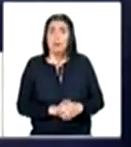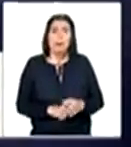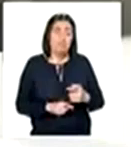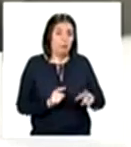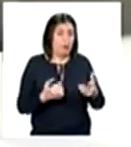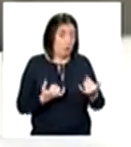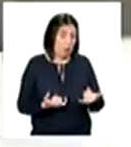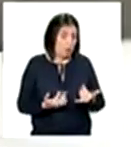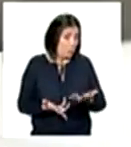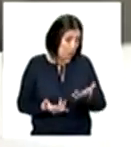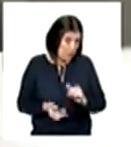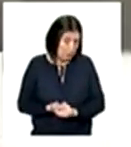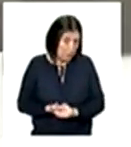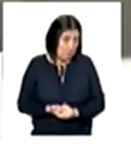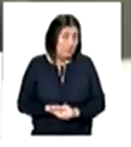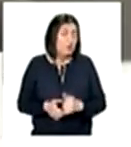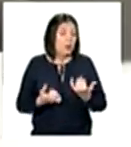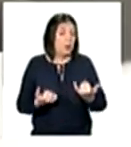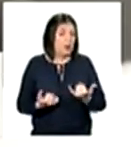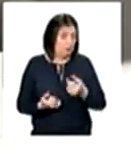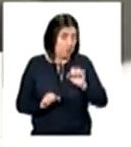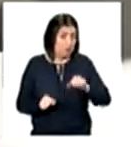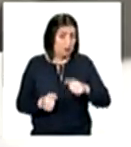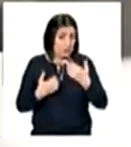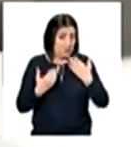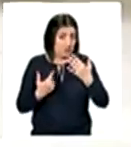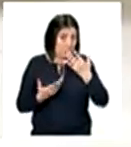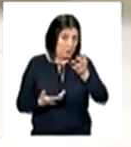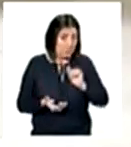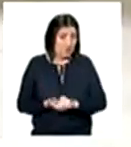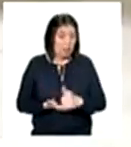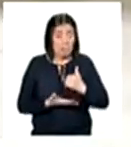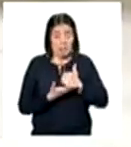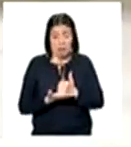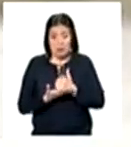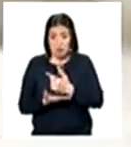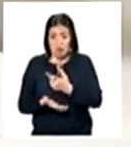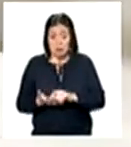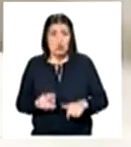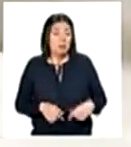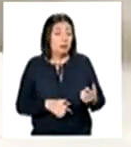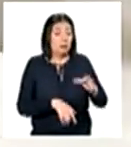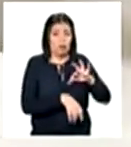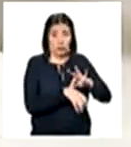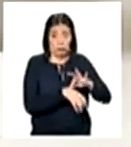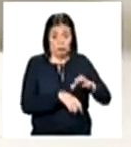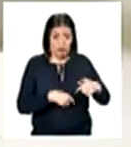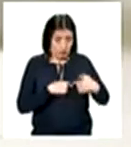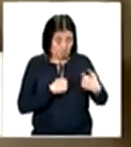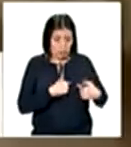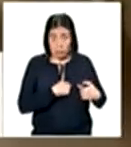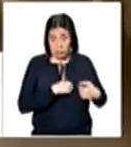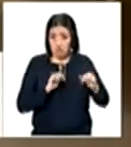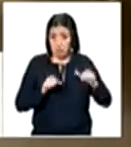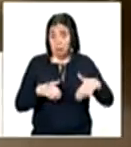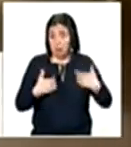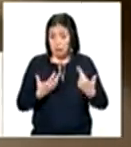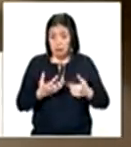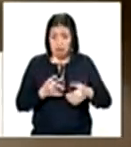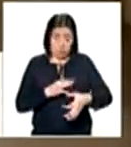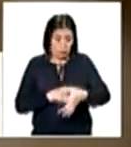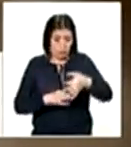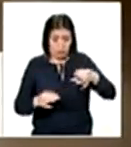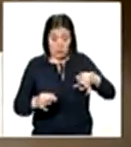Pero en este momento, y gracias a, también a la colaboración de los cardiólogos, pudimos realizar la implantación